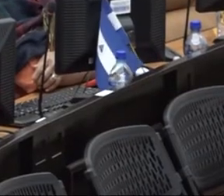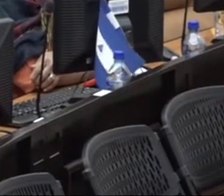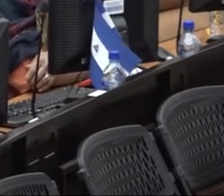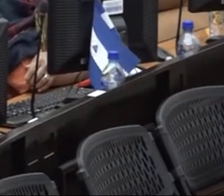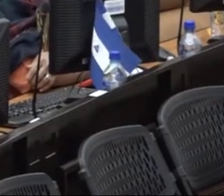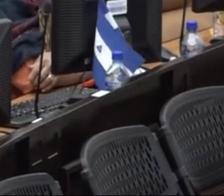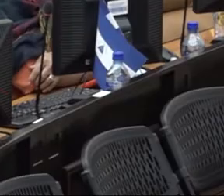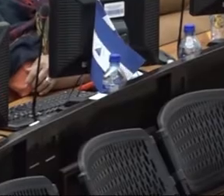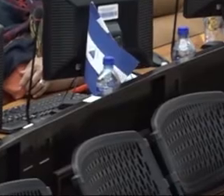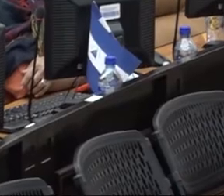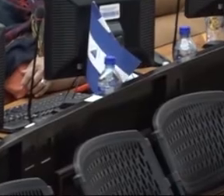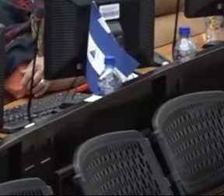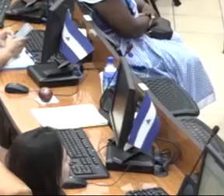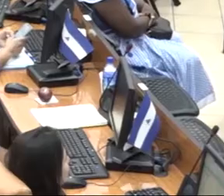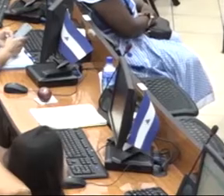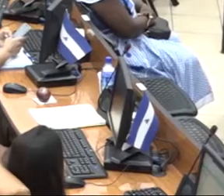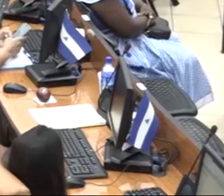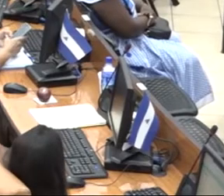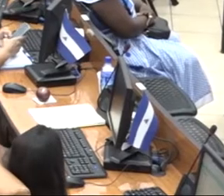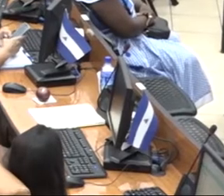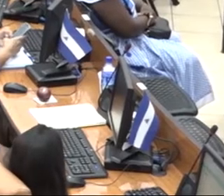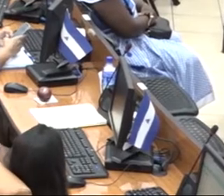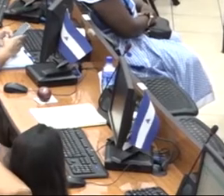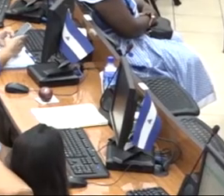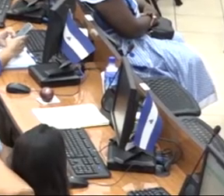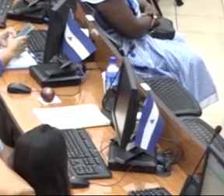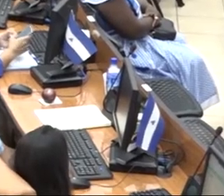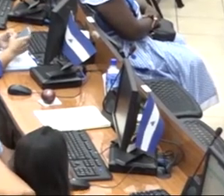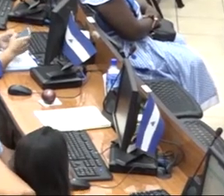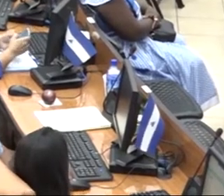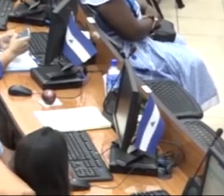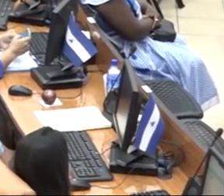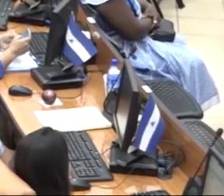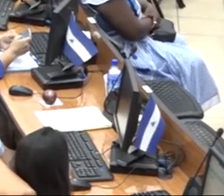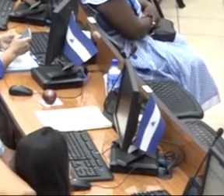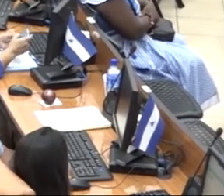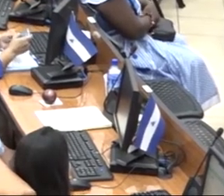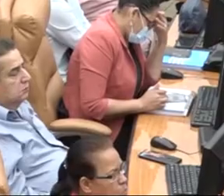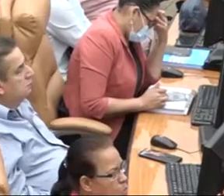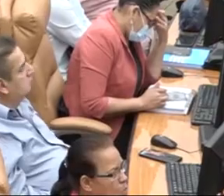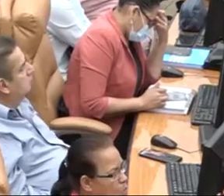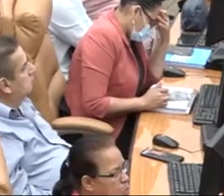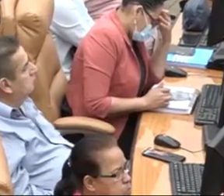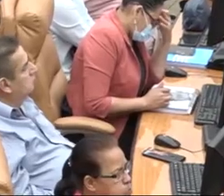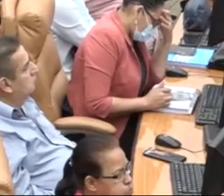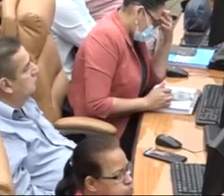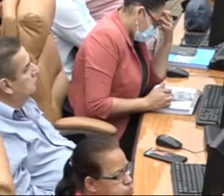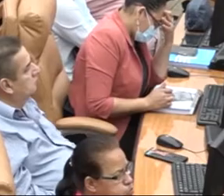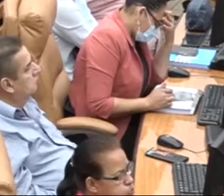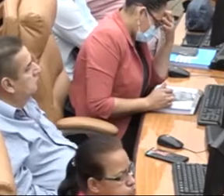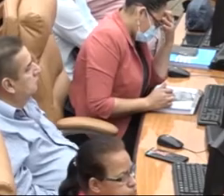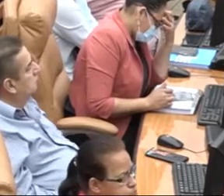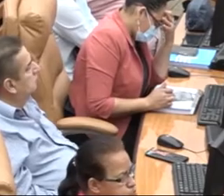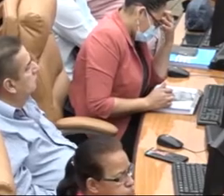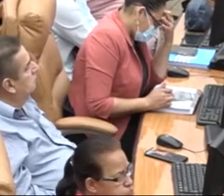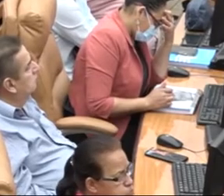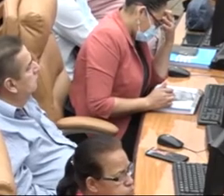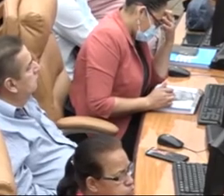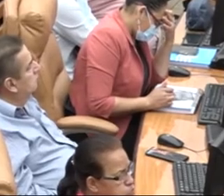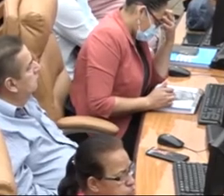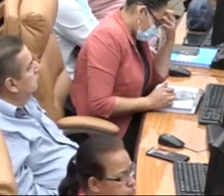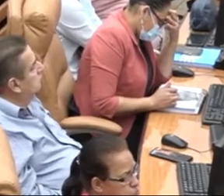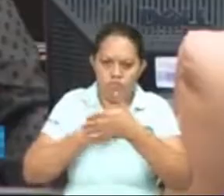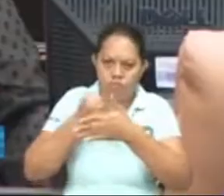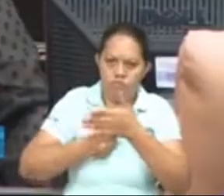el hambre, construir infraestructuras resilientes, promover la industrialización